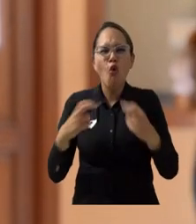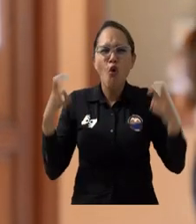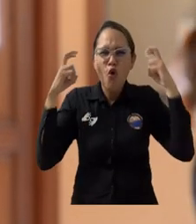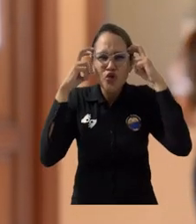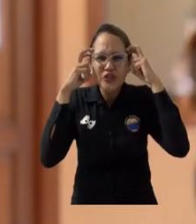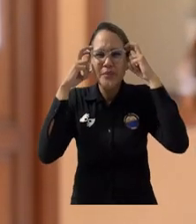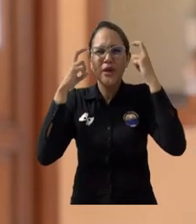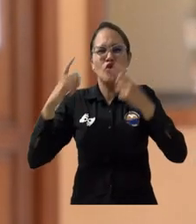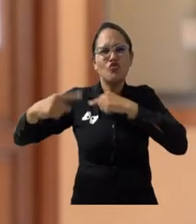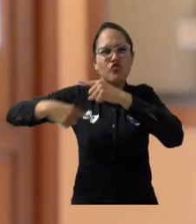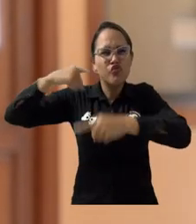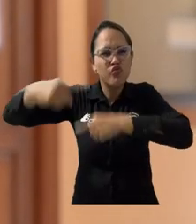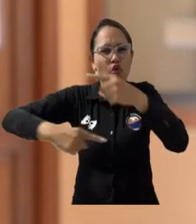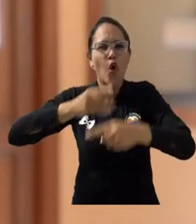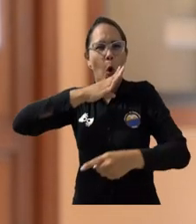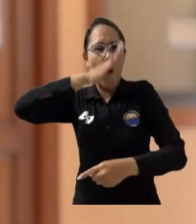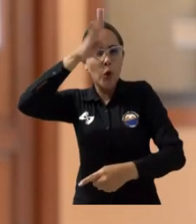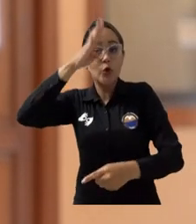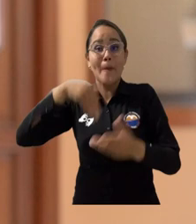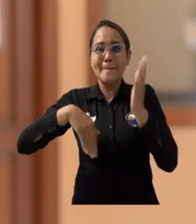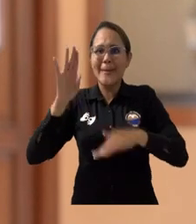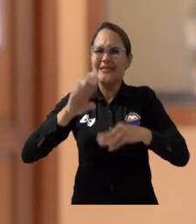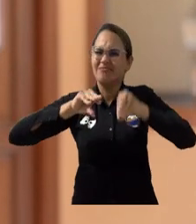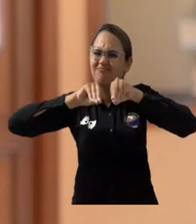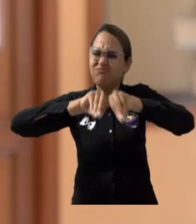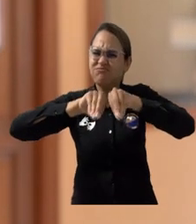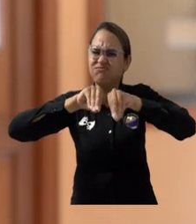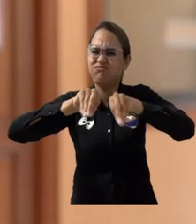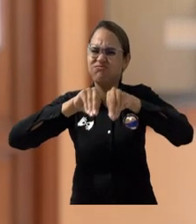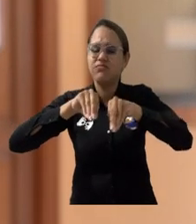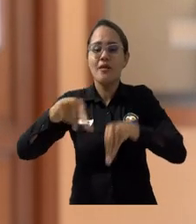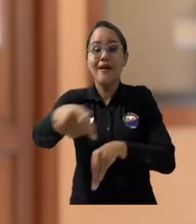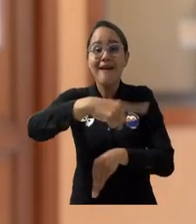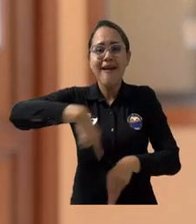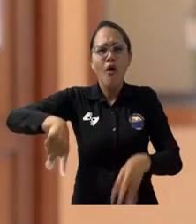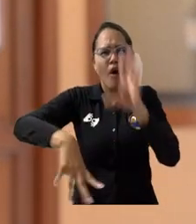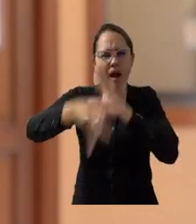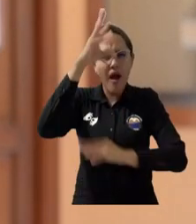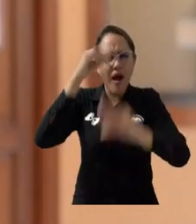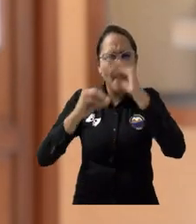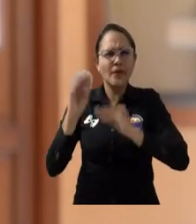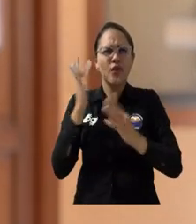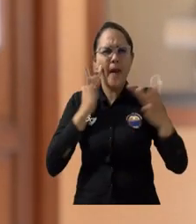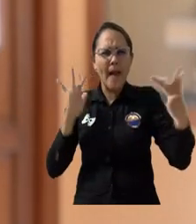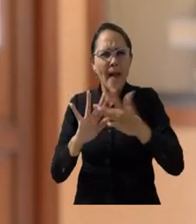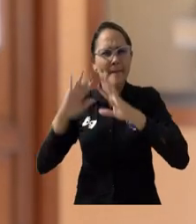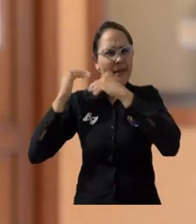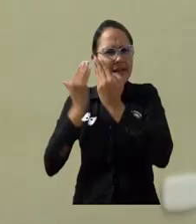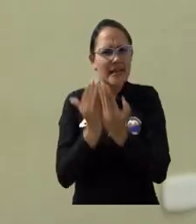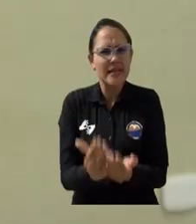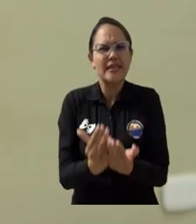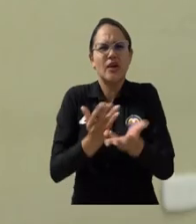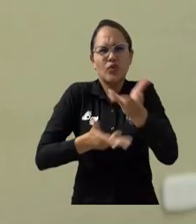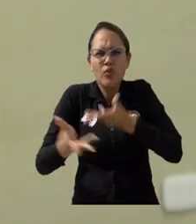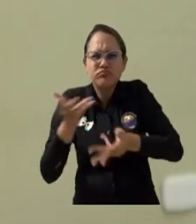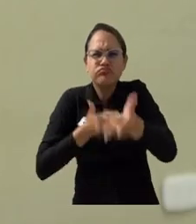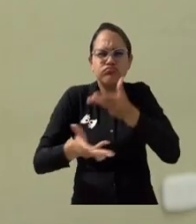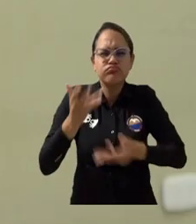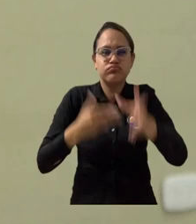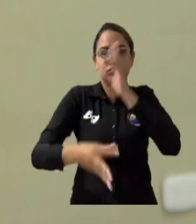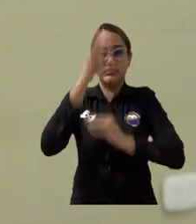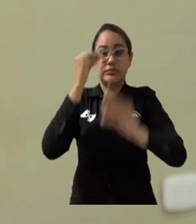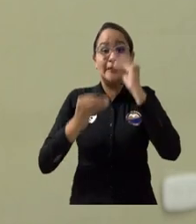ancestrales, que se comience a avivar la etnoliteratura en los distintos campos de la ciencia. El hecho de